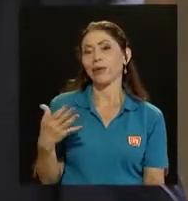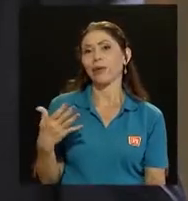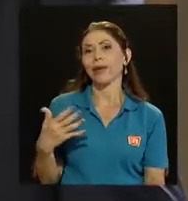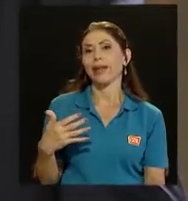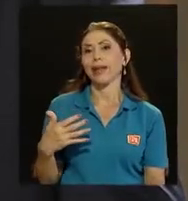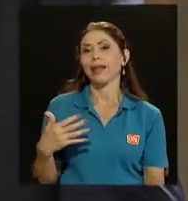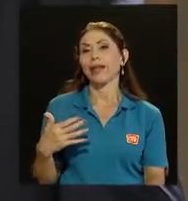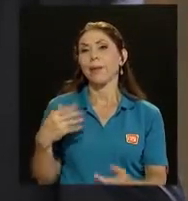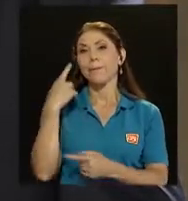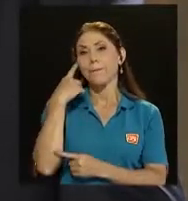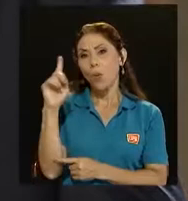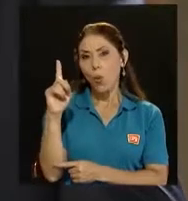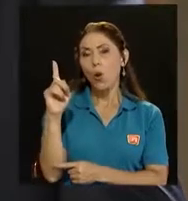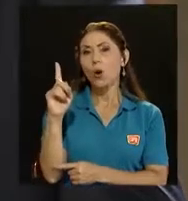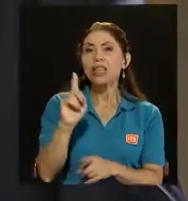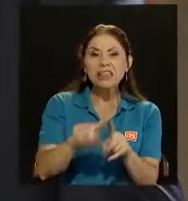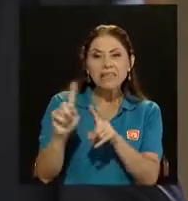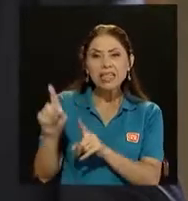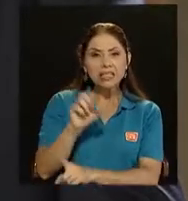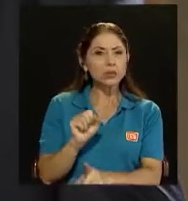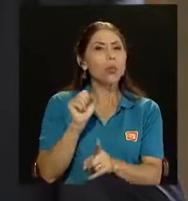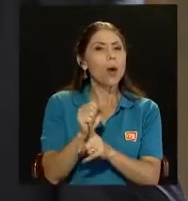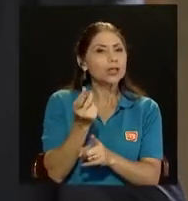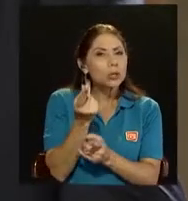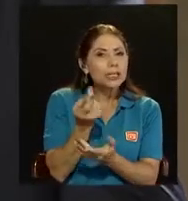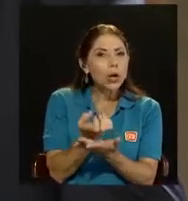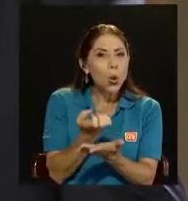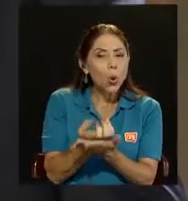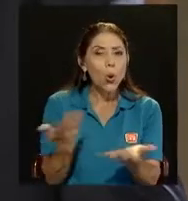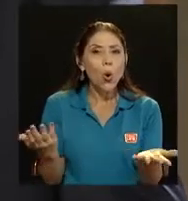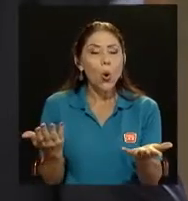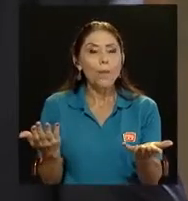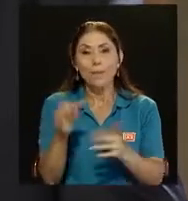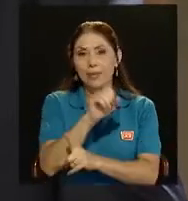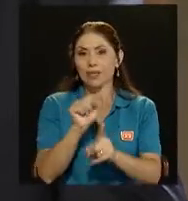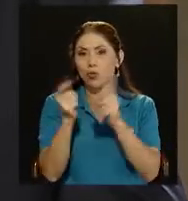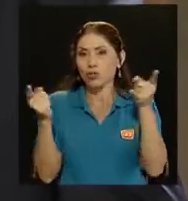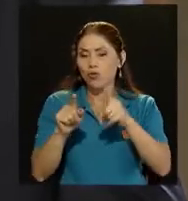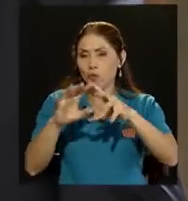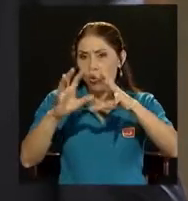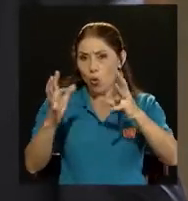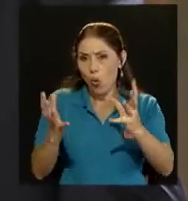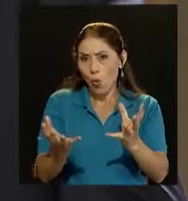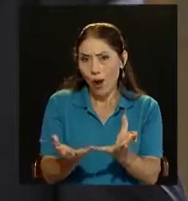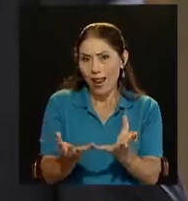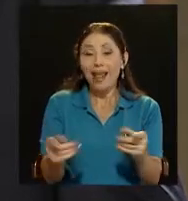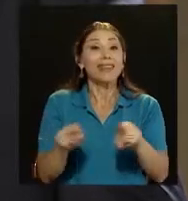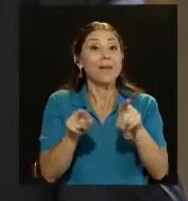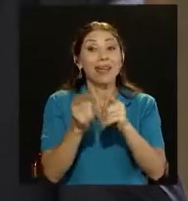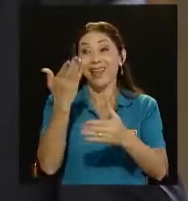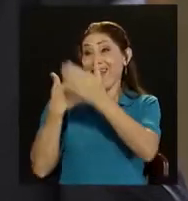a los efectos económicos, la situación global, tal vez también la unificación de Alemania,